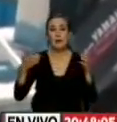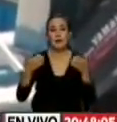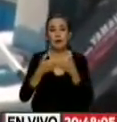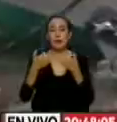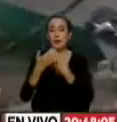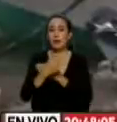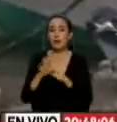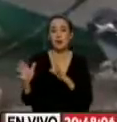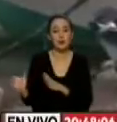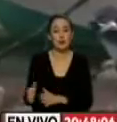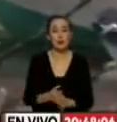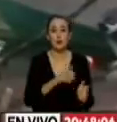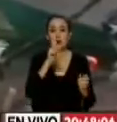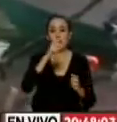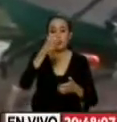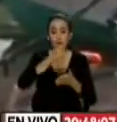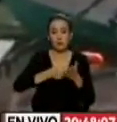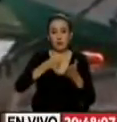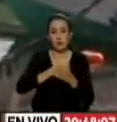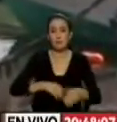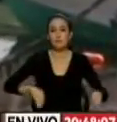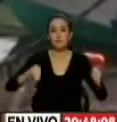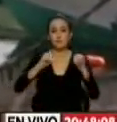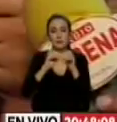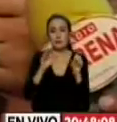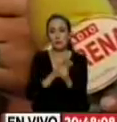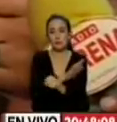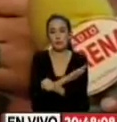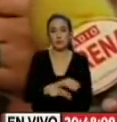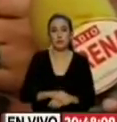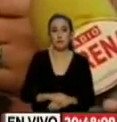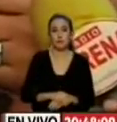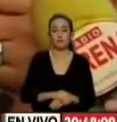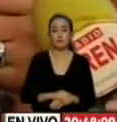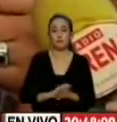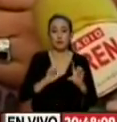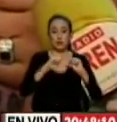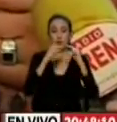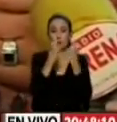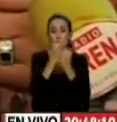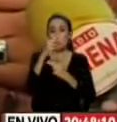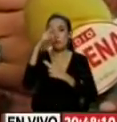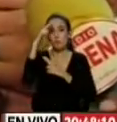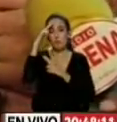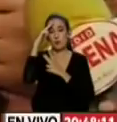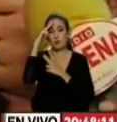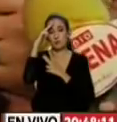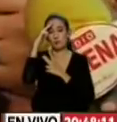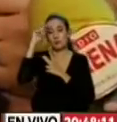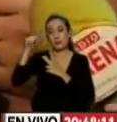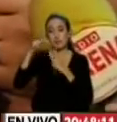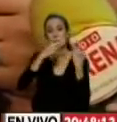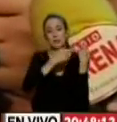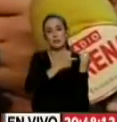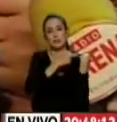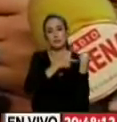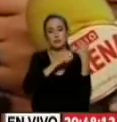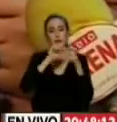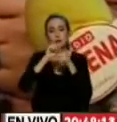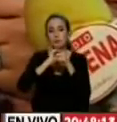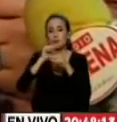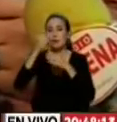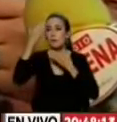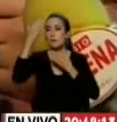logística necesaria para un combate mucho más óptimo. La Armada es la entidad cumplidora, la entidad que se encarga de poner en ejecución